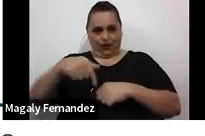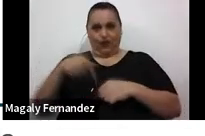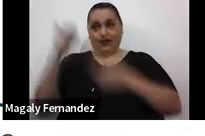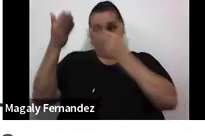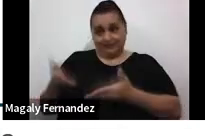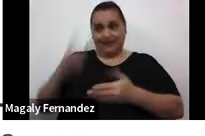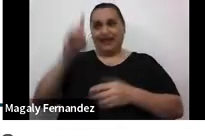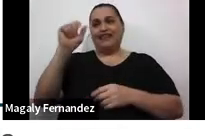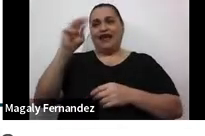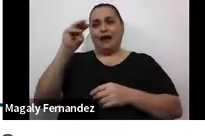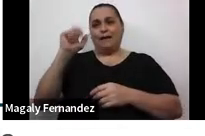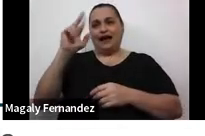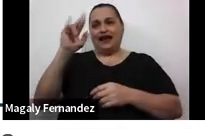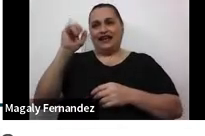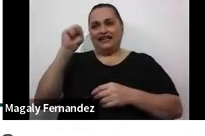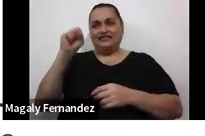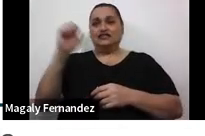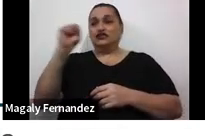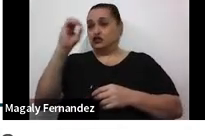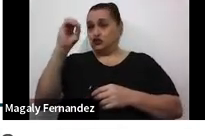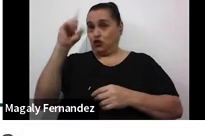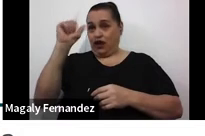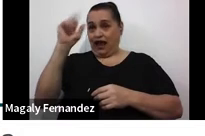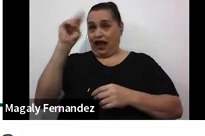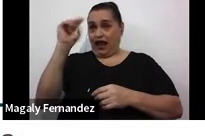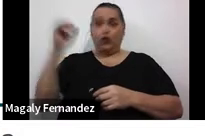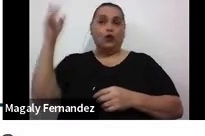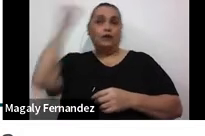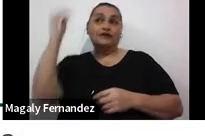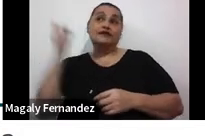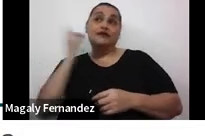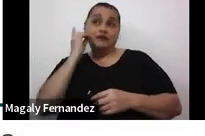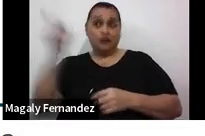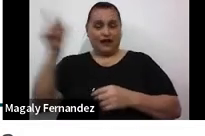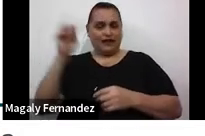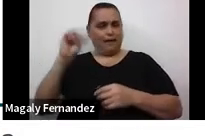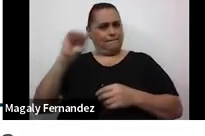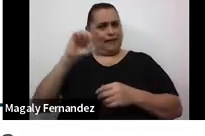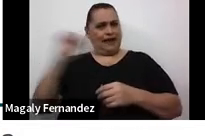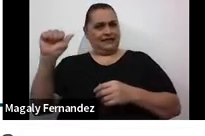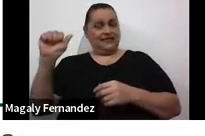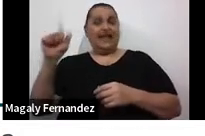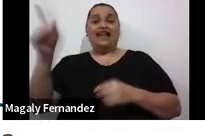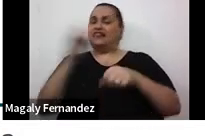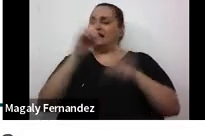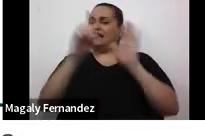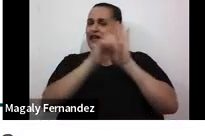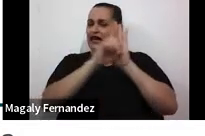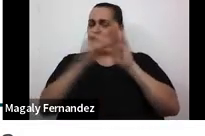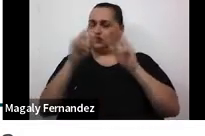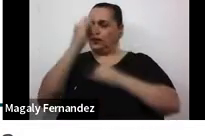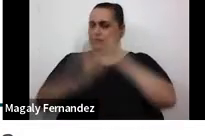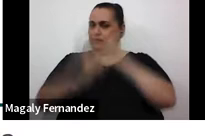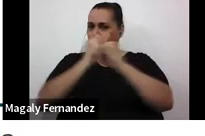es Damaris Solano Murillo Damaris es magister en derecho internacional de los derechos humanos y